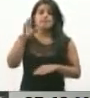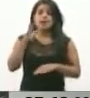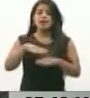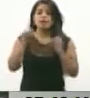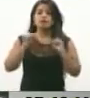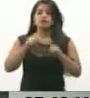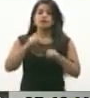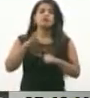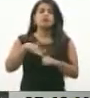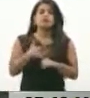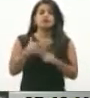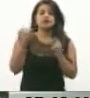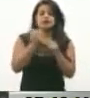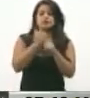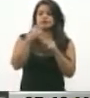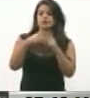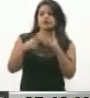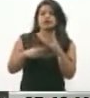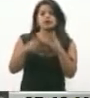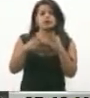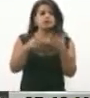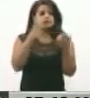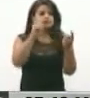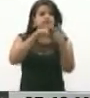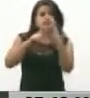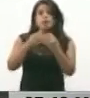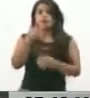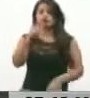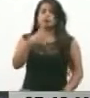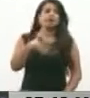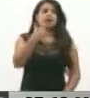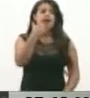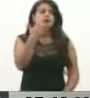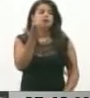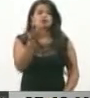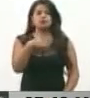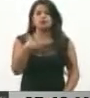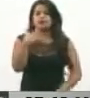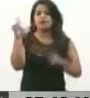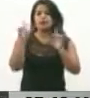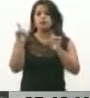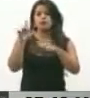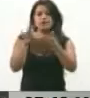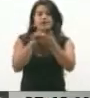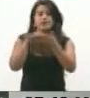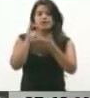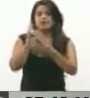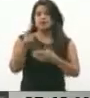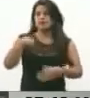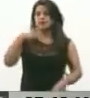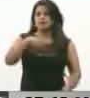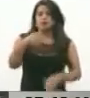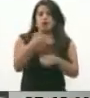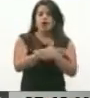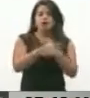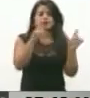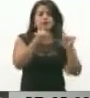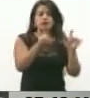tener otra cantidad de dispositivos con ella. Es decir, para tú tener televisión digital necesitas tener